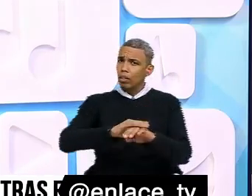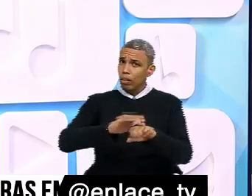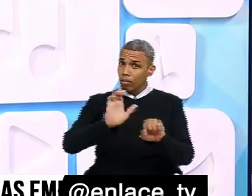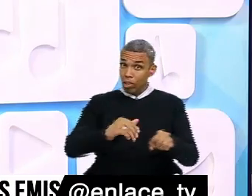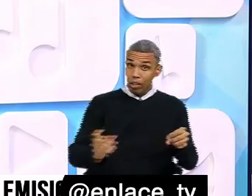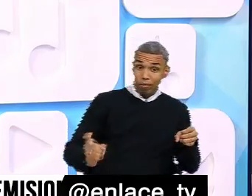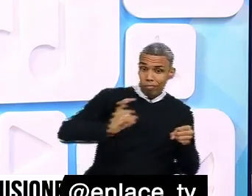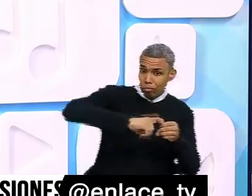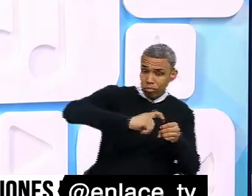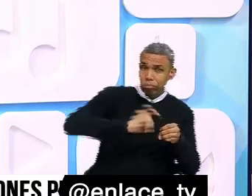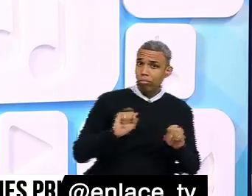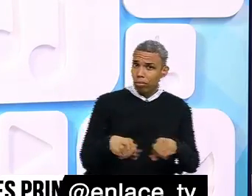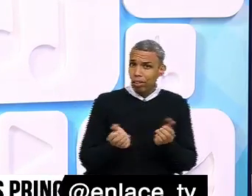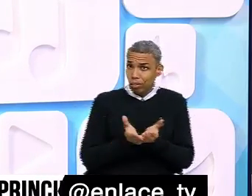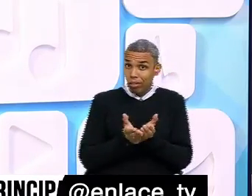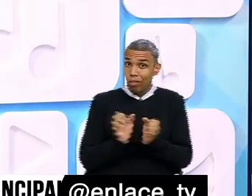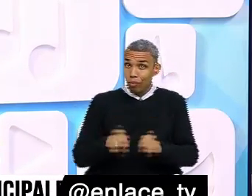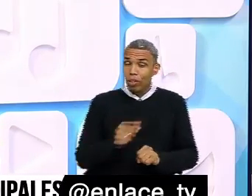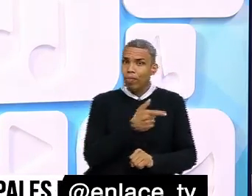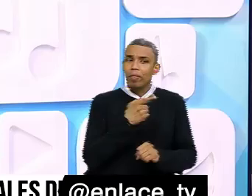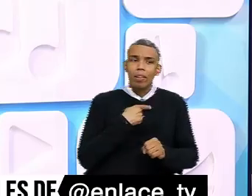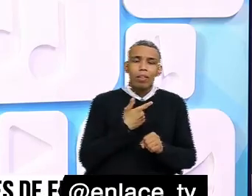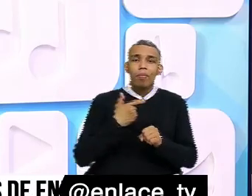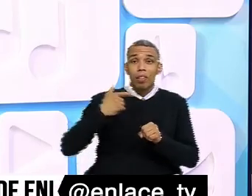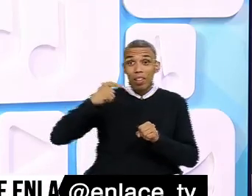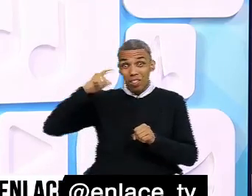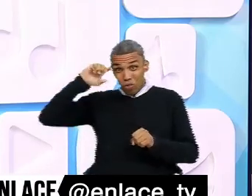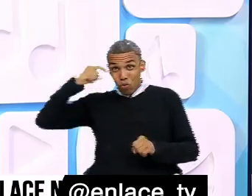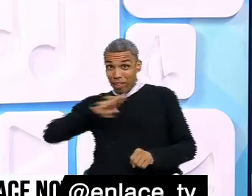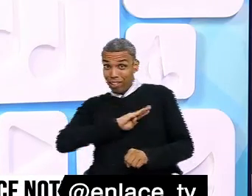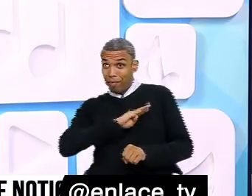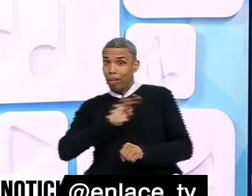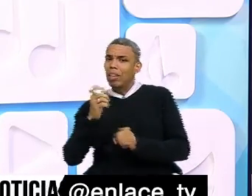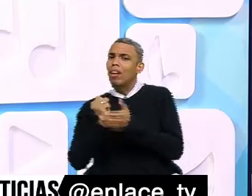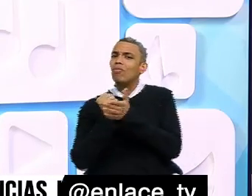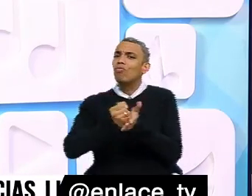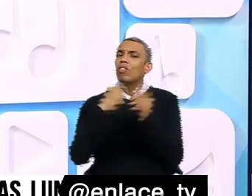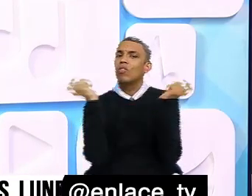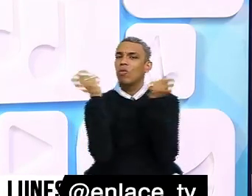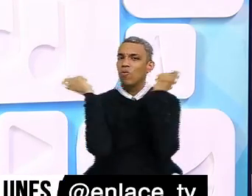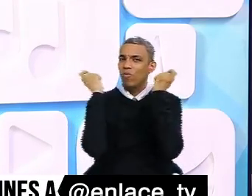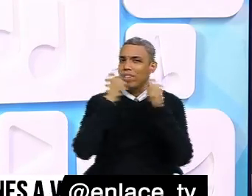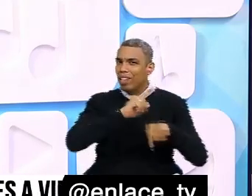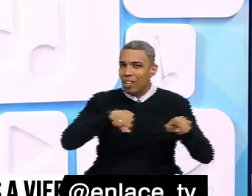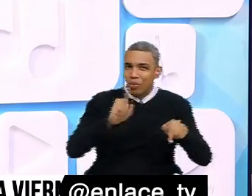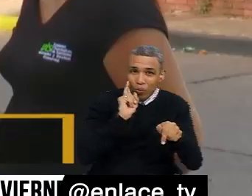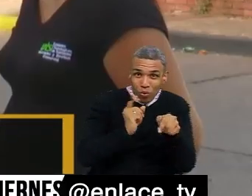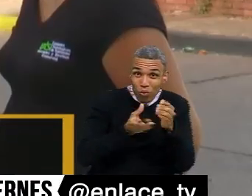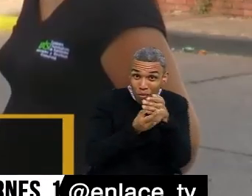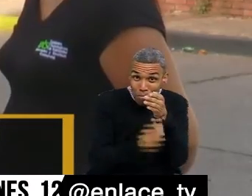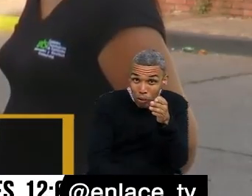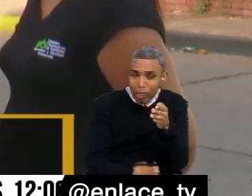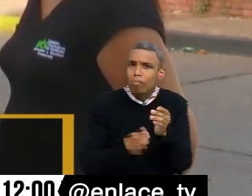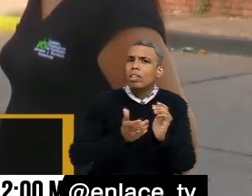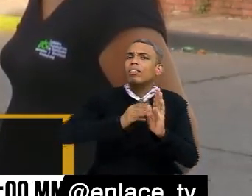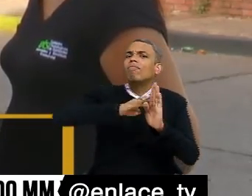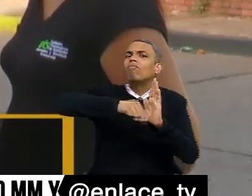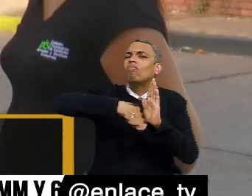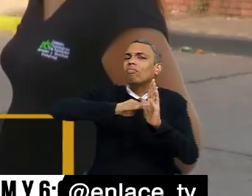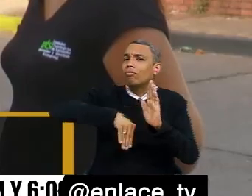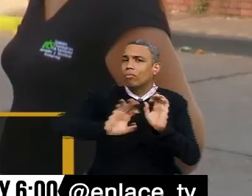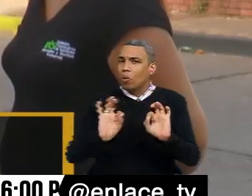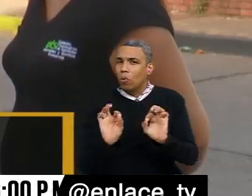y asimismo disfruten de las becas universitarias que entrega la Alcaldía Municipal. Los propios estudiantes de las